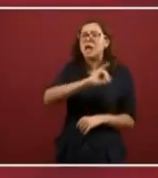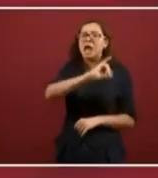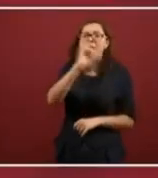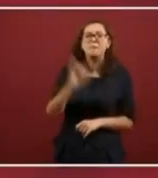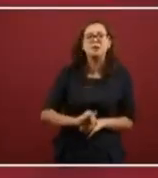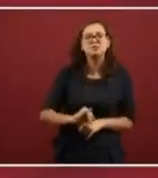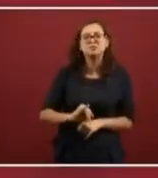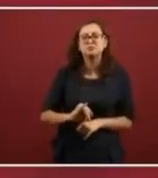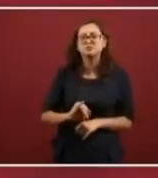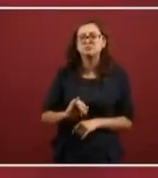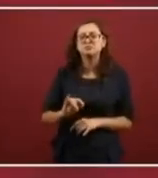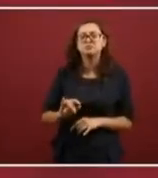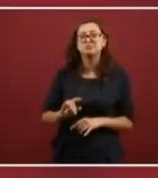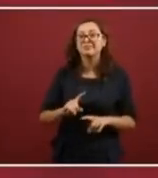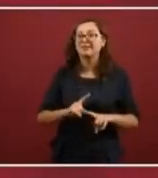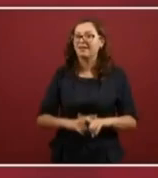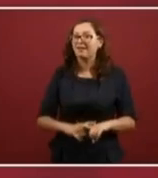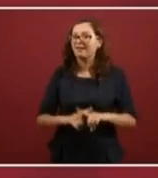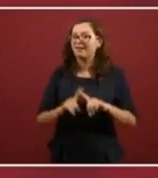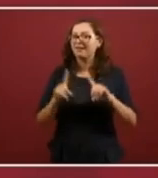aplaudía